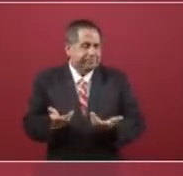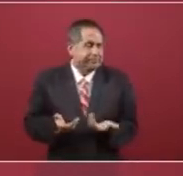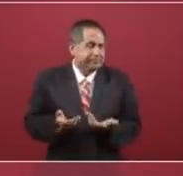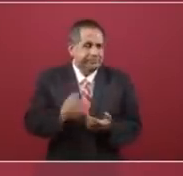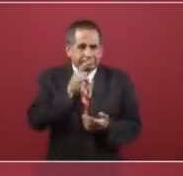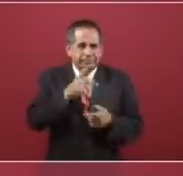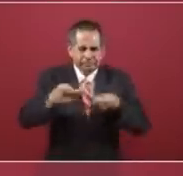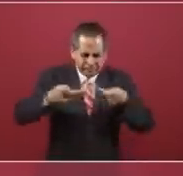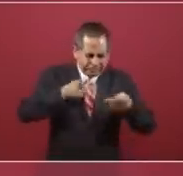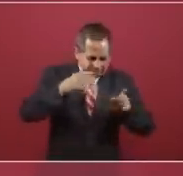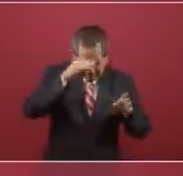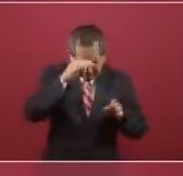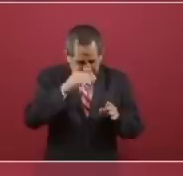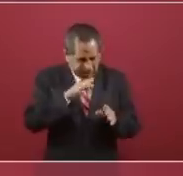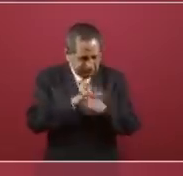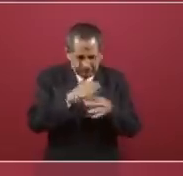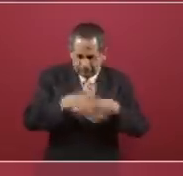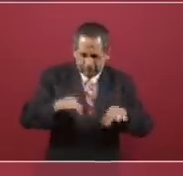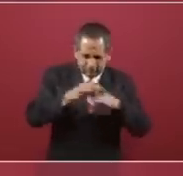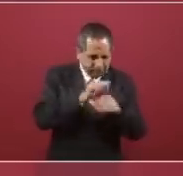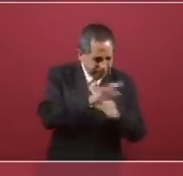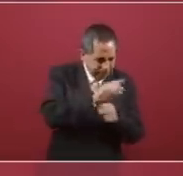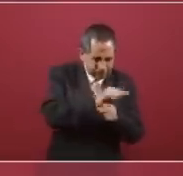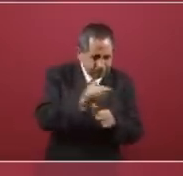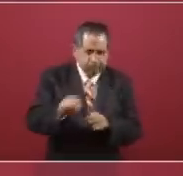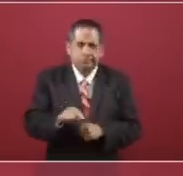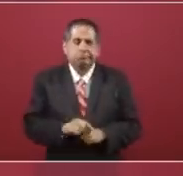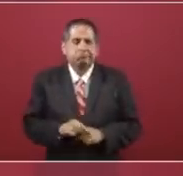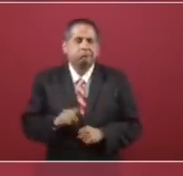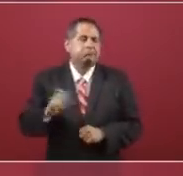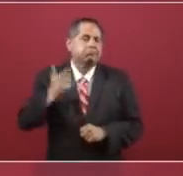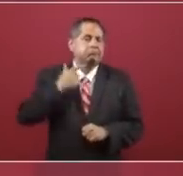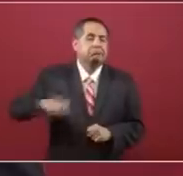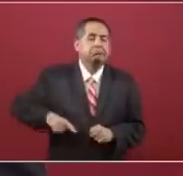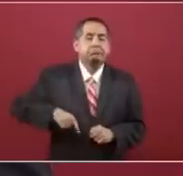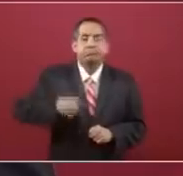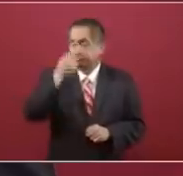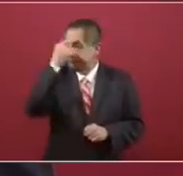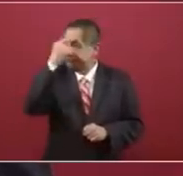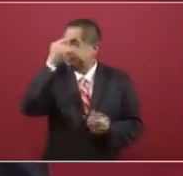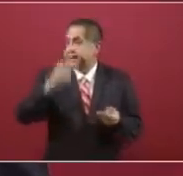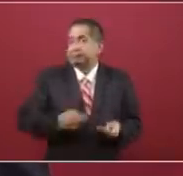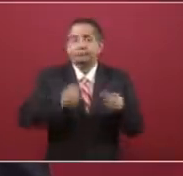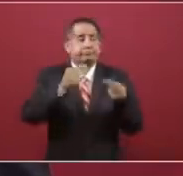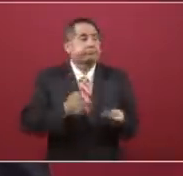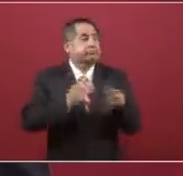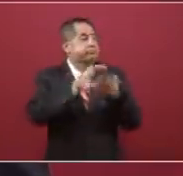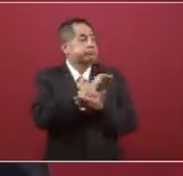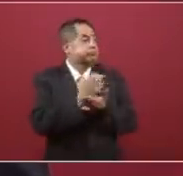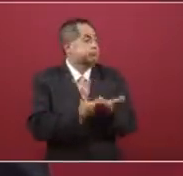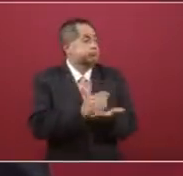priorizaba? Porque lo que les importaba era el negocio. El contrato.